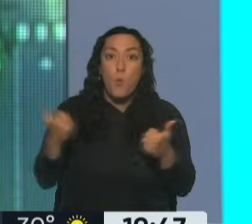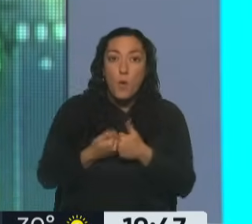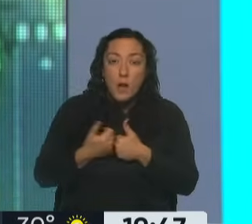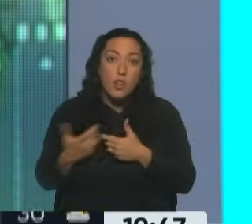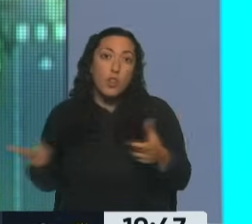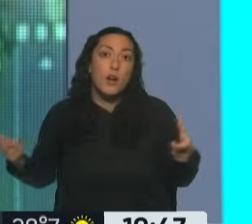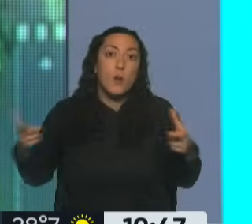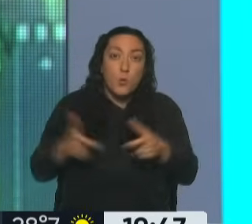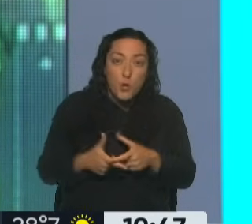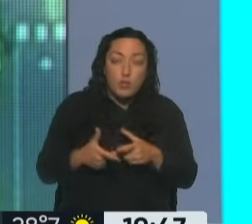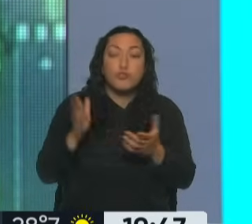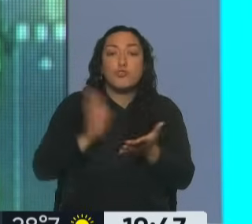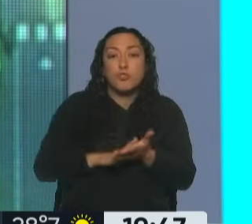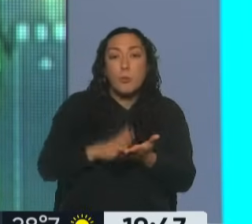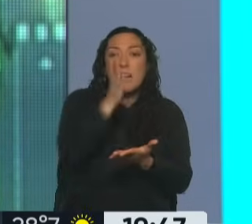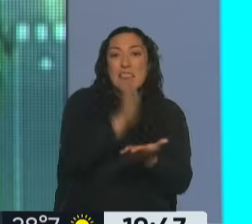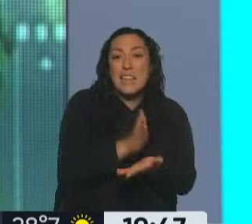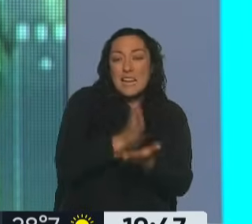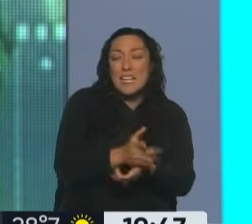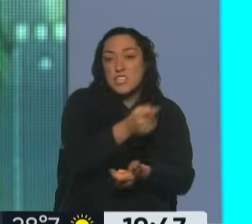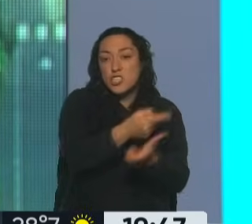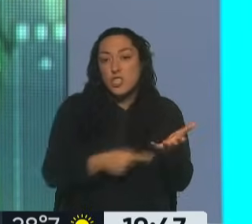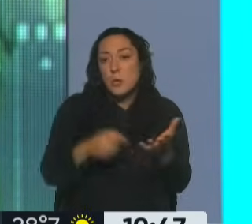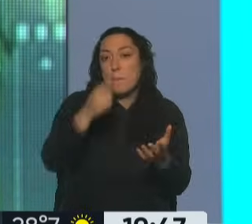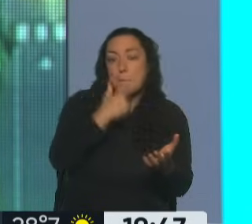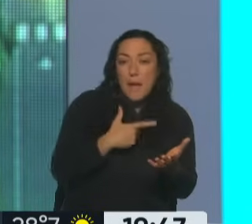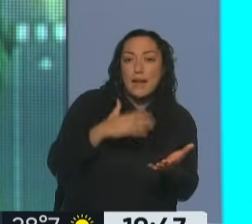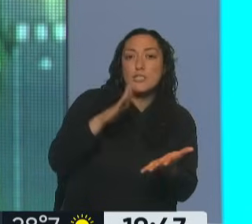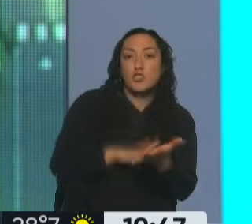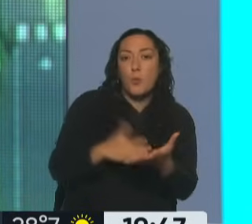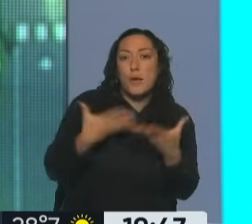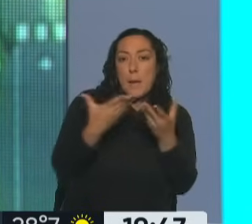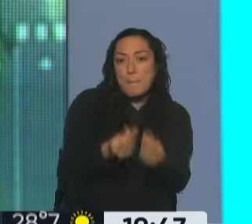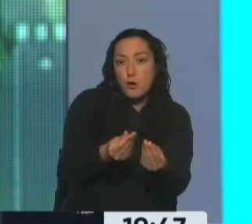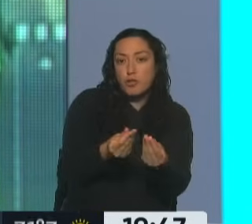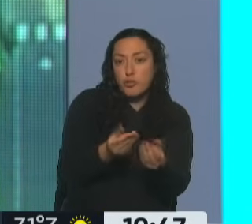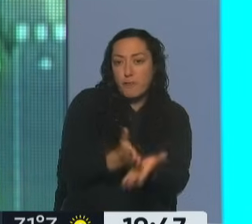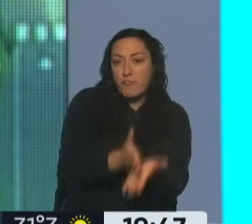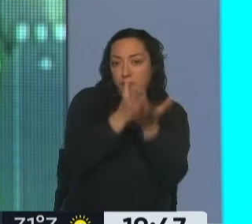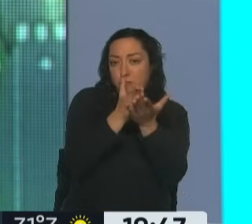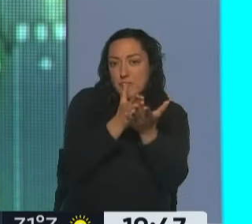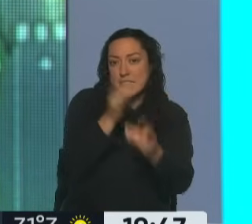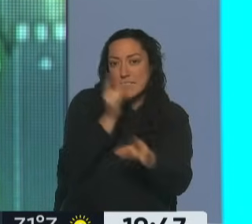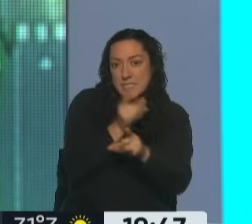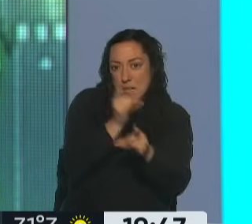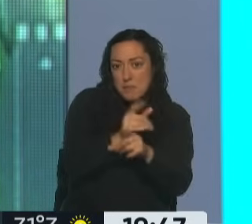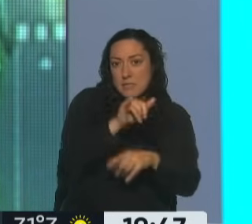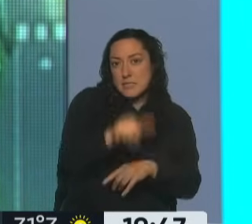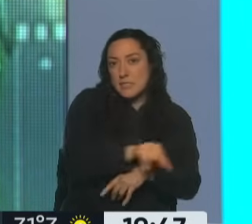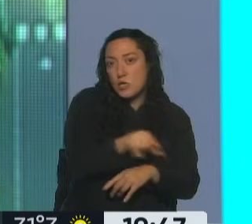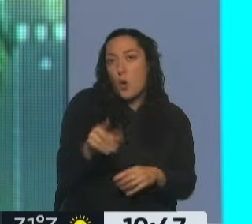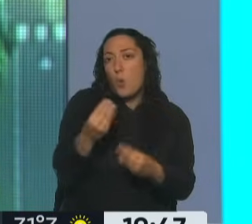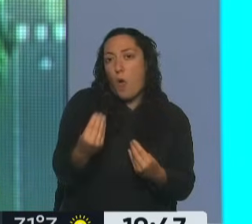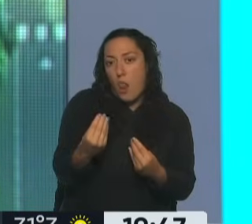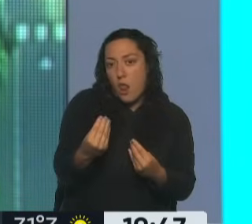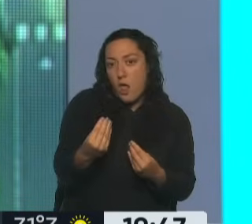respecto a qué derechos tiene Mauricio Macri en base al apoyo incondicional que le dio en su momento. Y